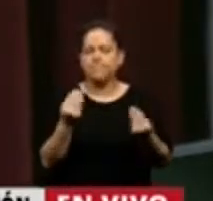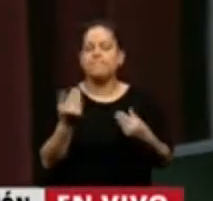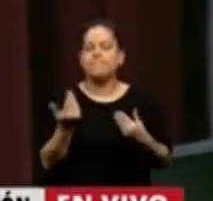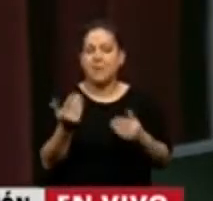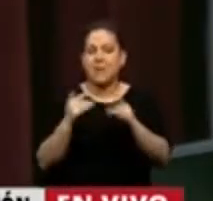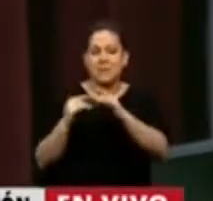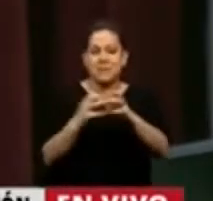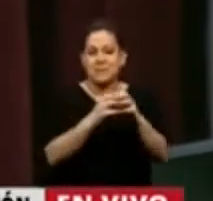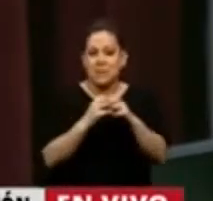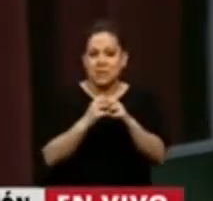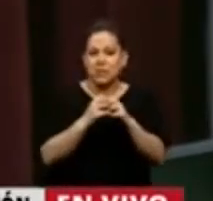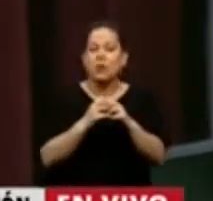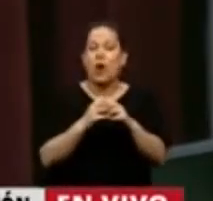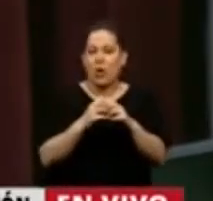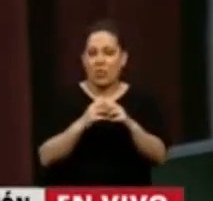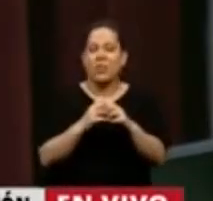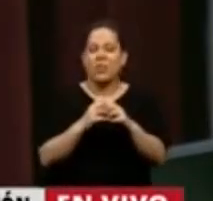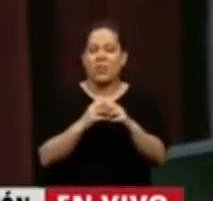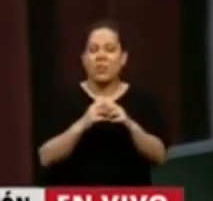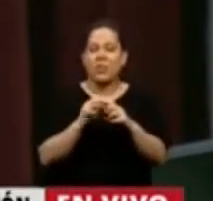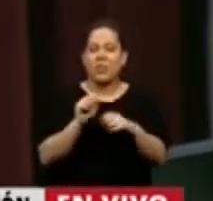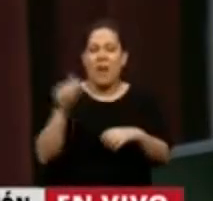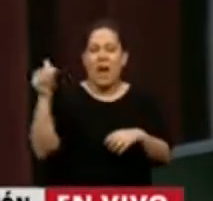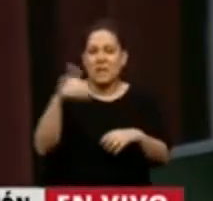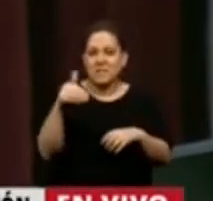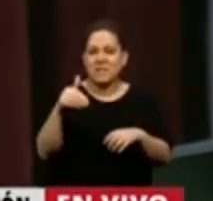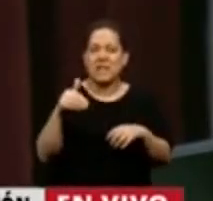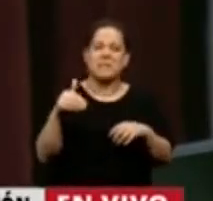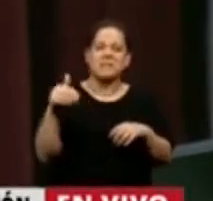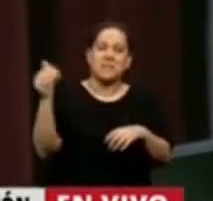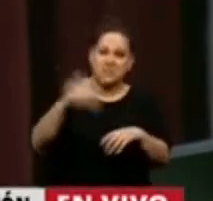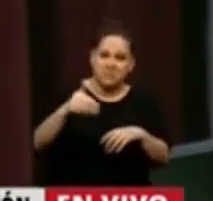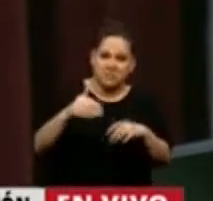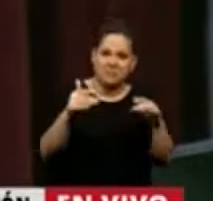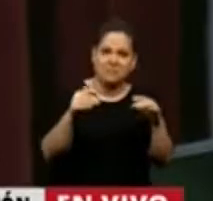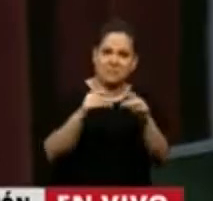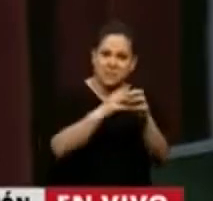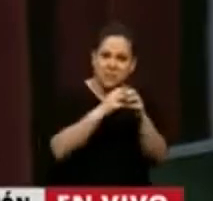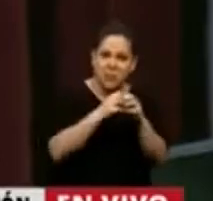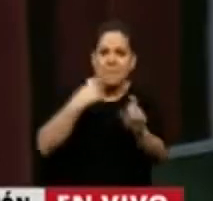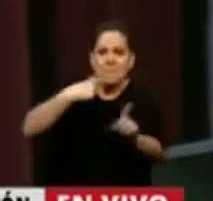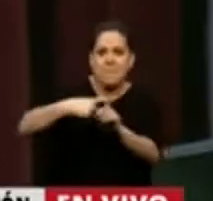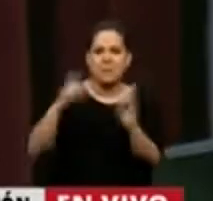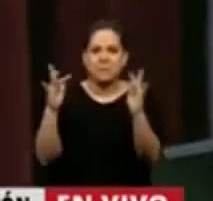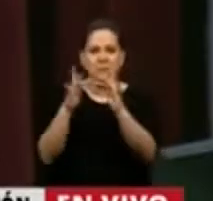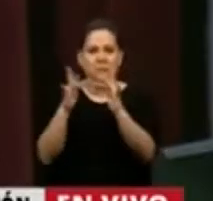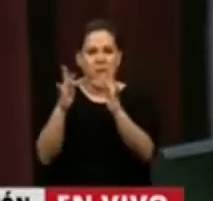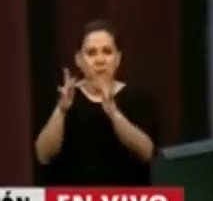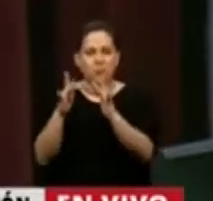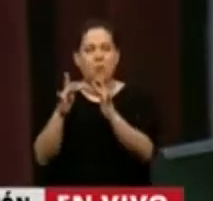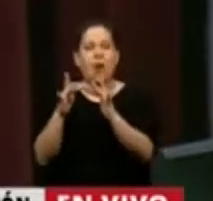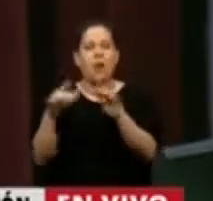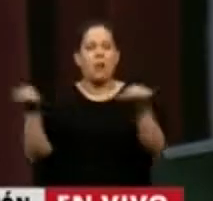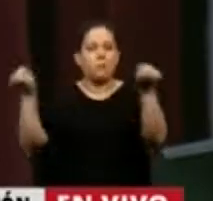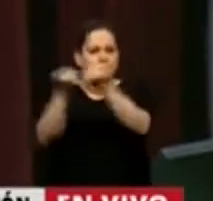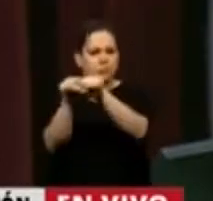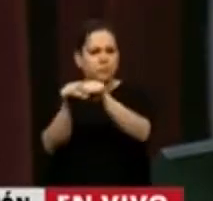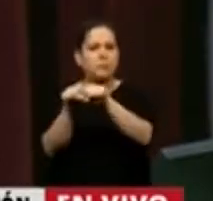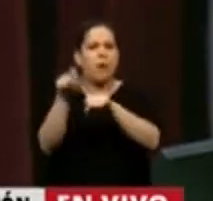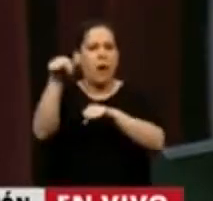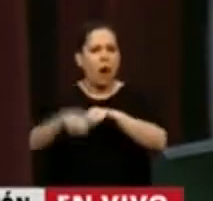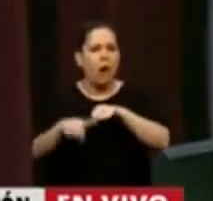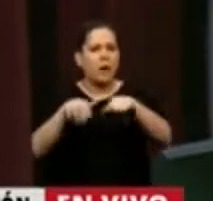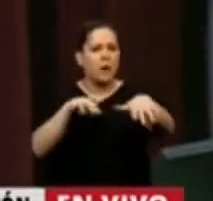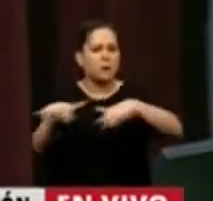de las sesiones de asistencia presencial y remota, se dio una situación